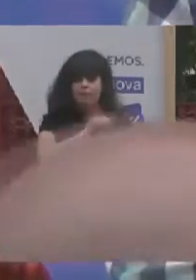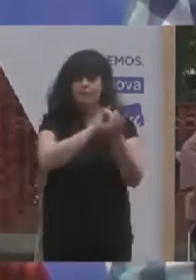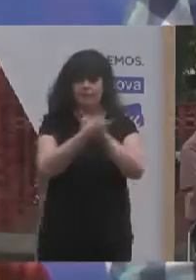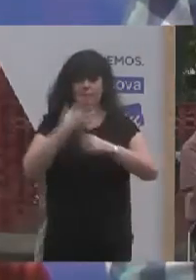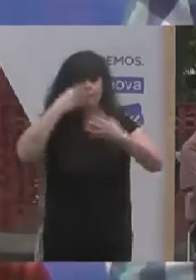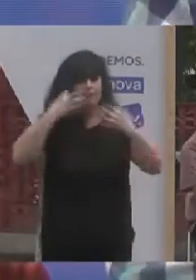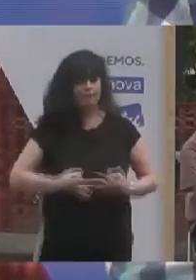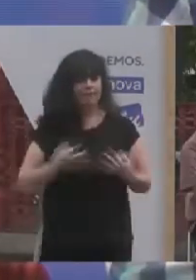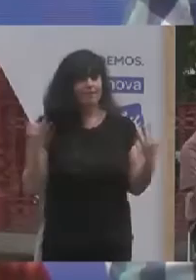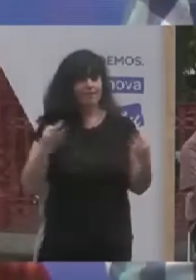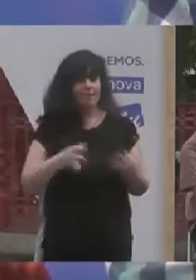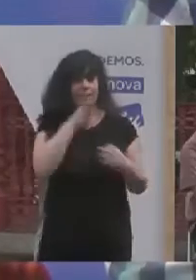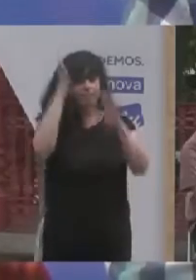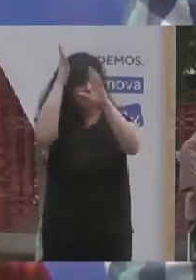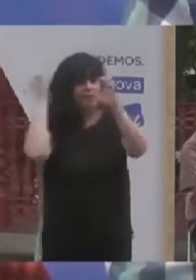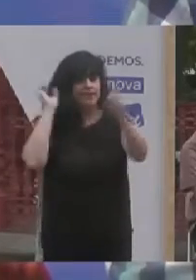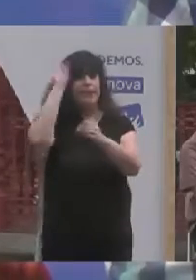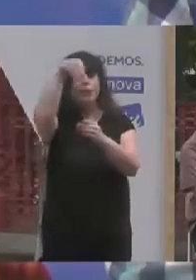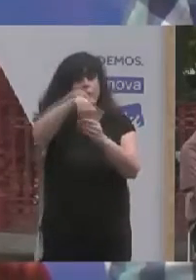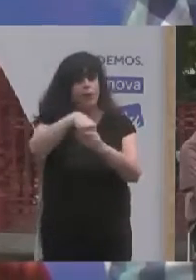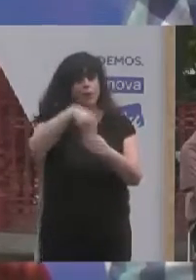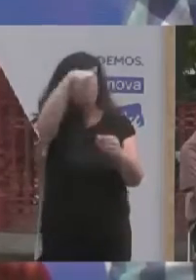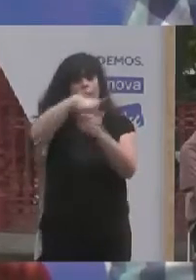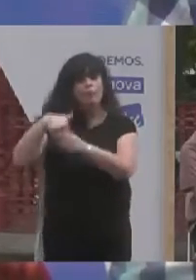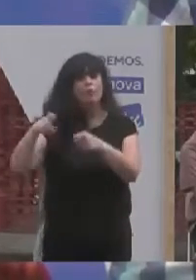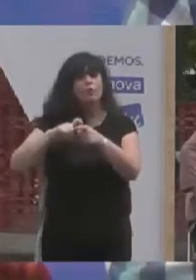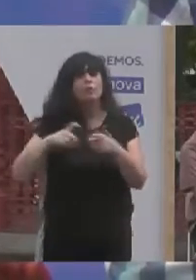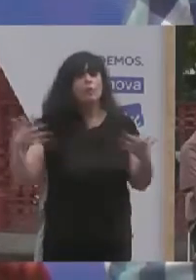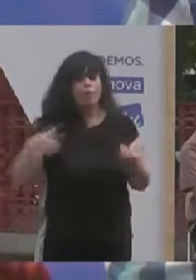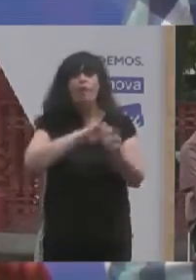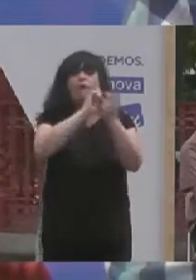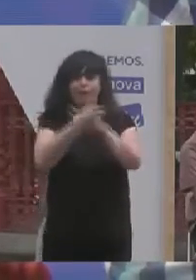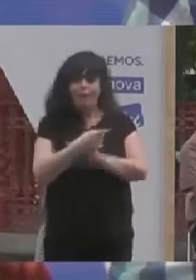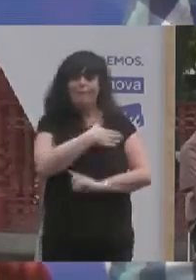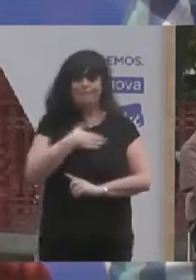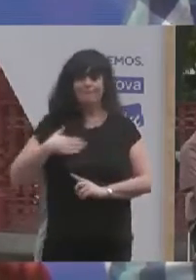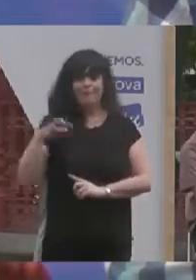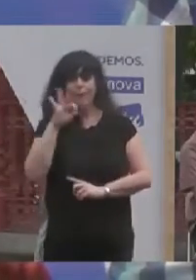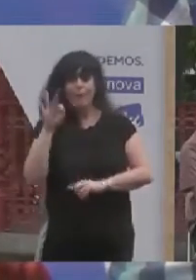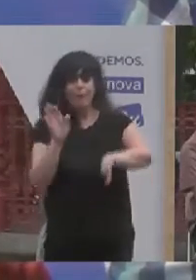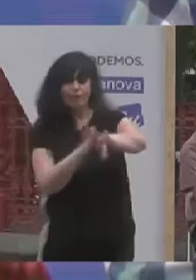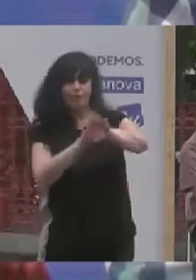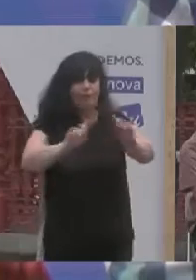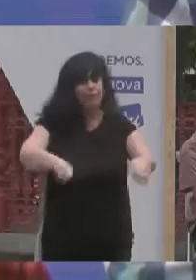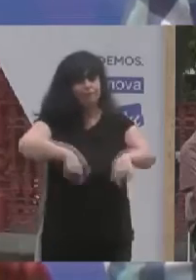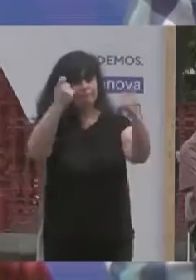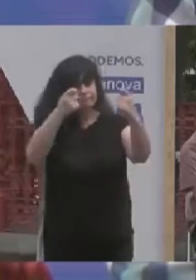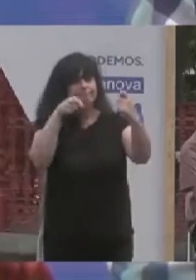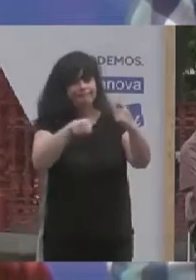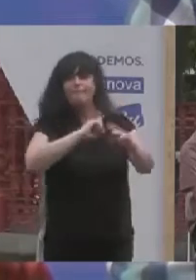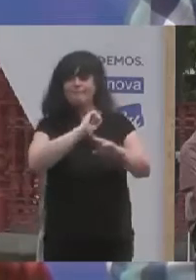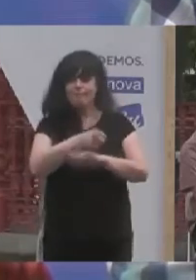o Senado debe estar cheo de votos do cambio, de votos da esquerda rupturista, de que